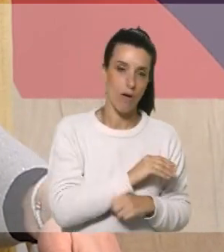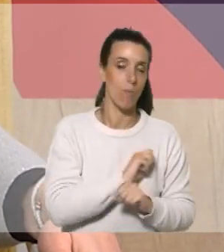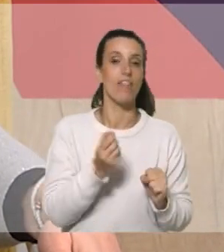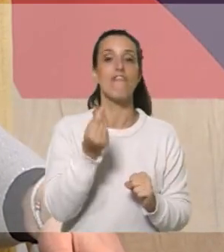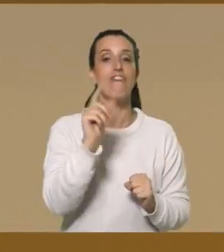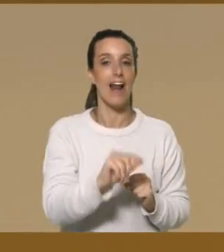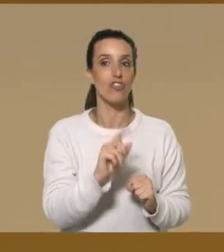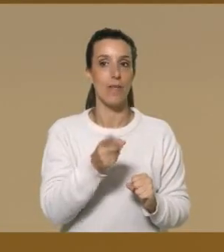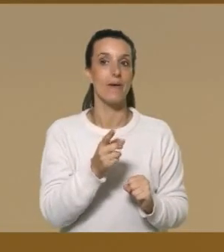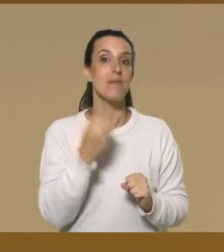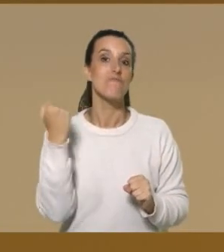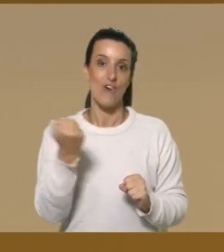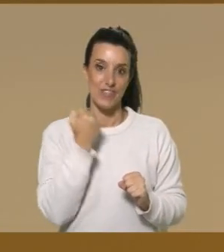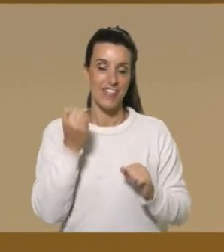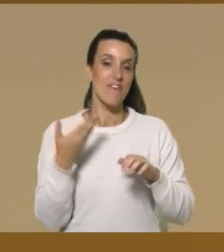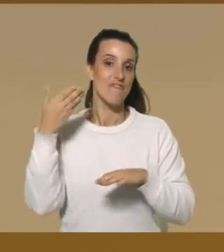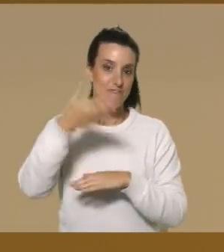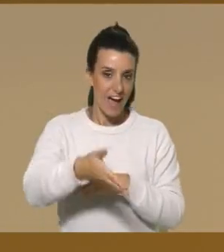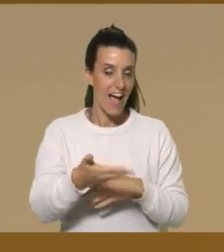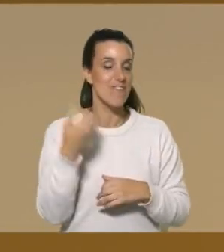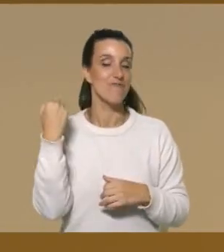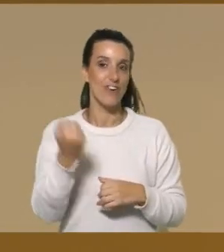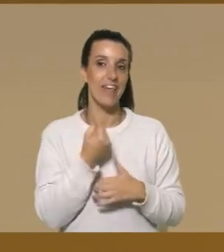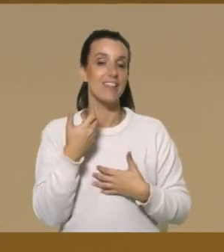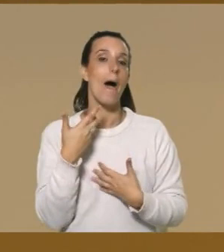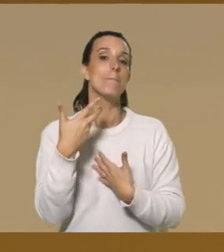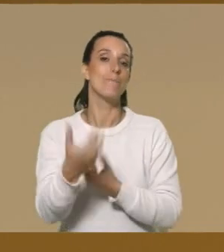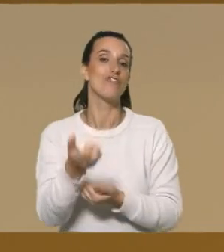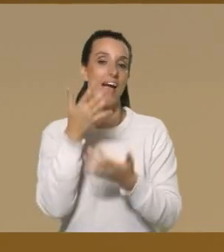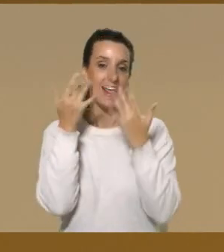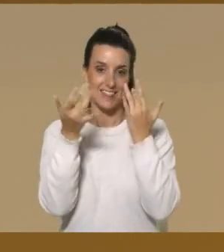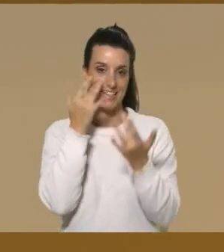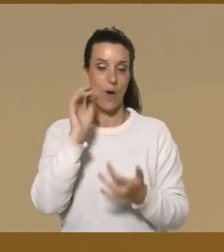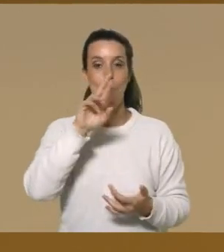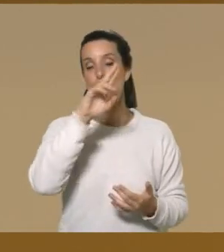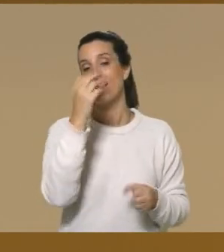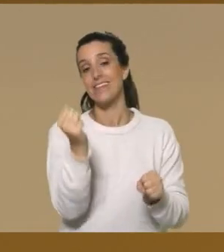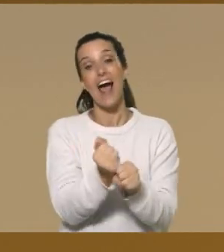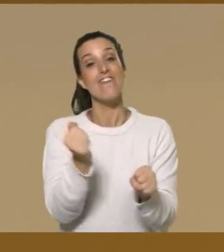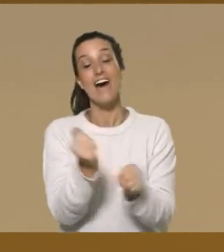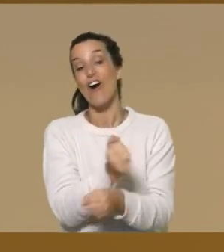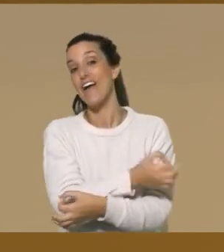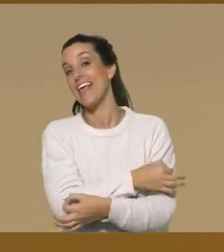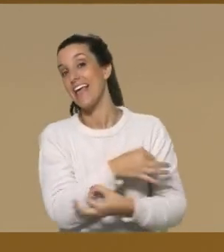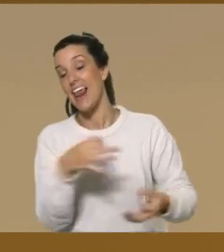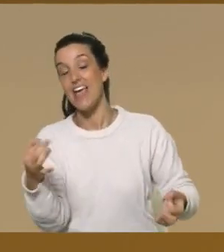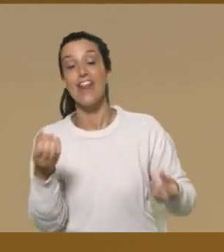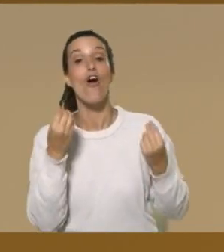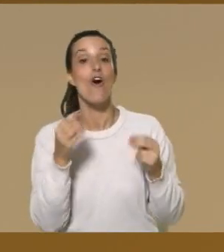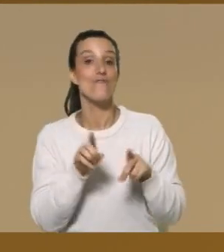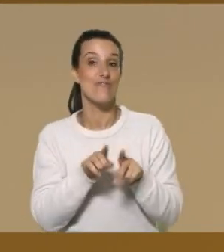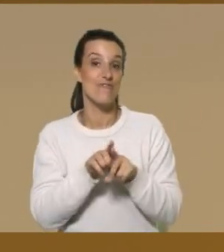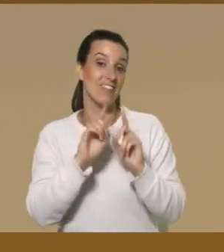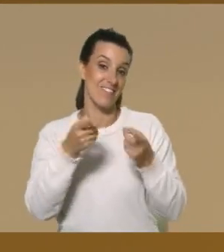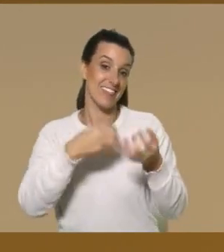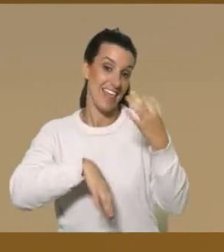Así que entonces que vayamos que que apoyemos a los artistas nacionales que hacen un trabajo Increíble como no es la